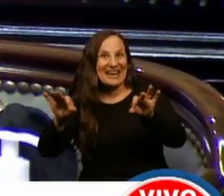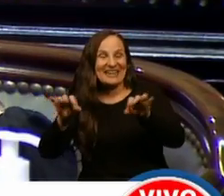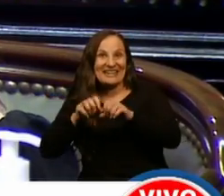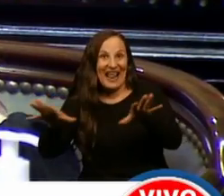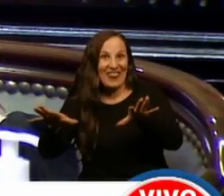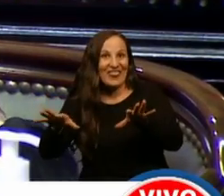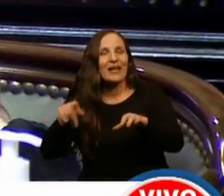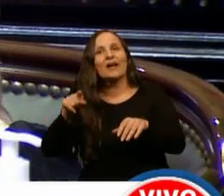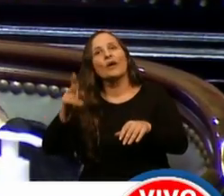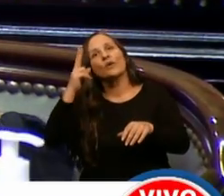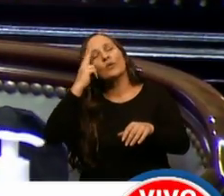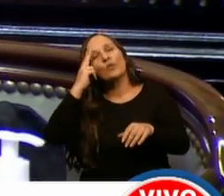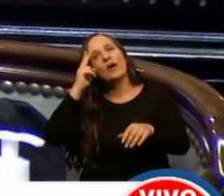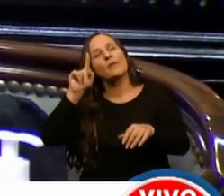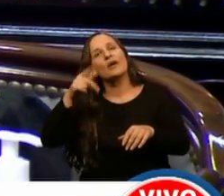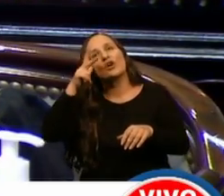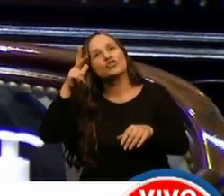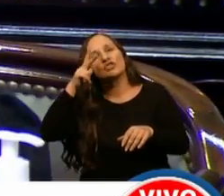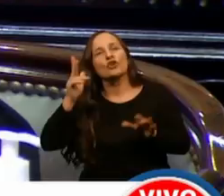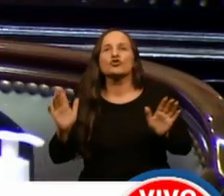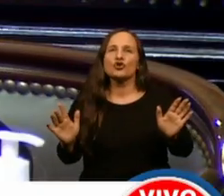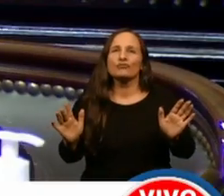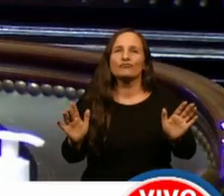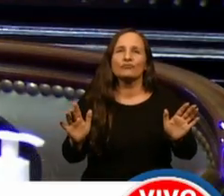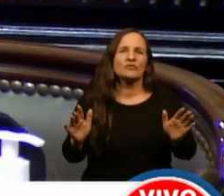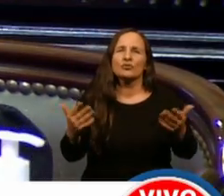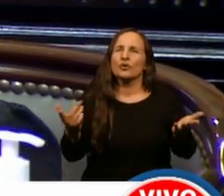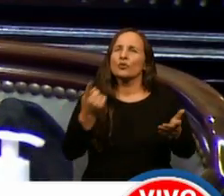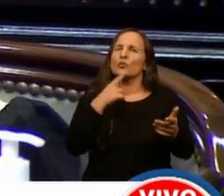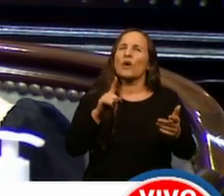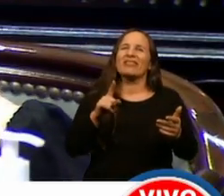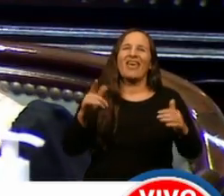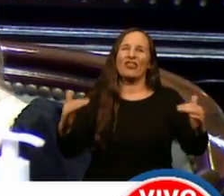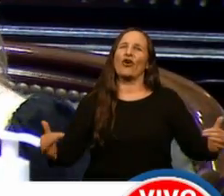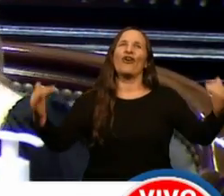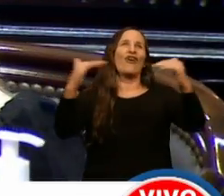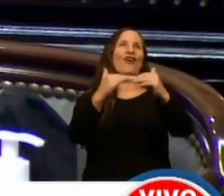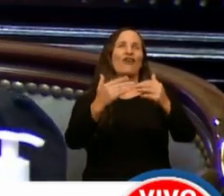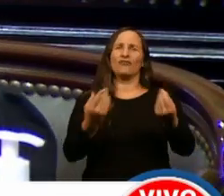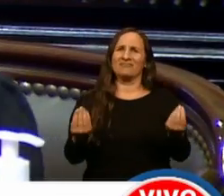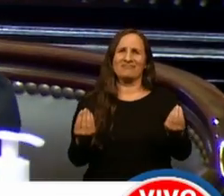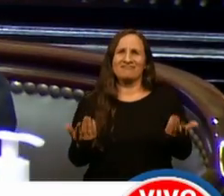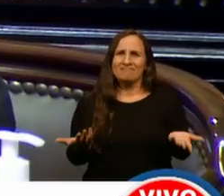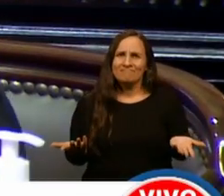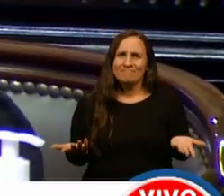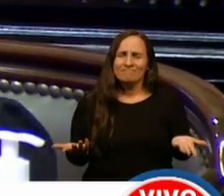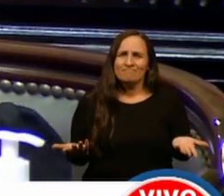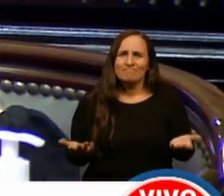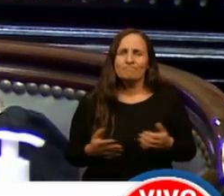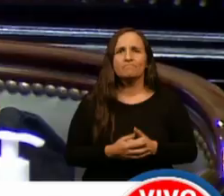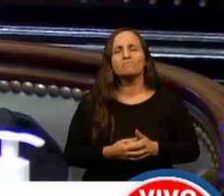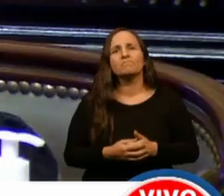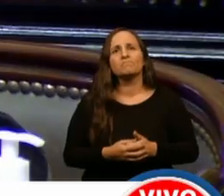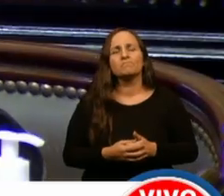va a costar 9 pesos con 88 yo no entiendo en donde está la equidad ni hablar de los